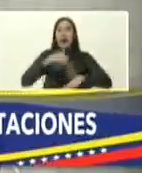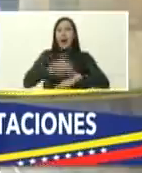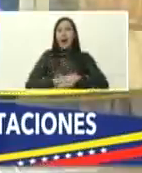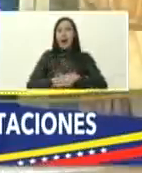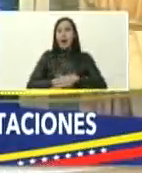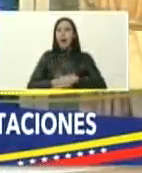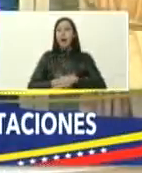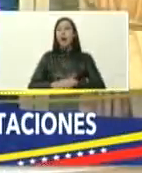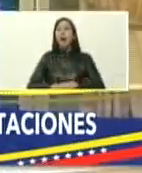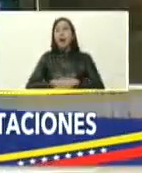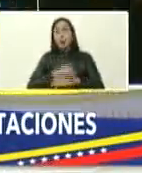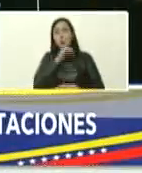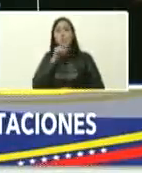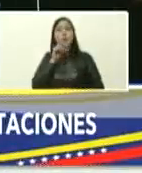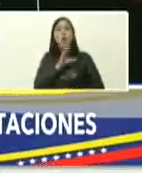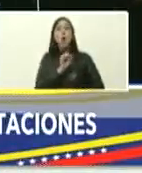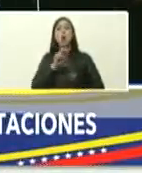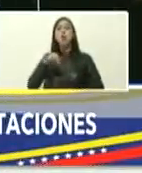Bella Conza.